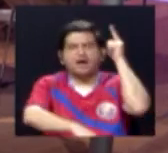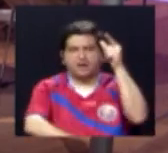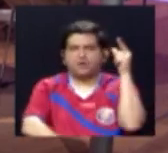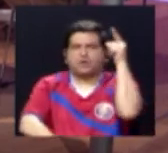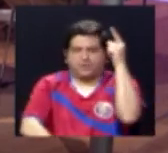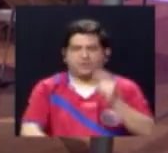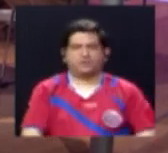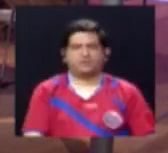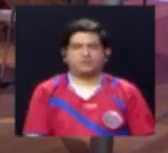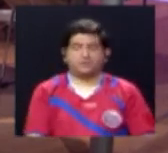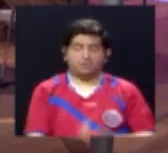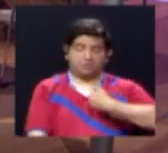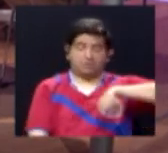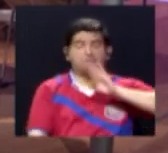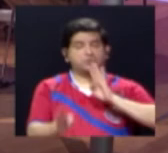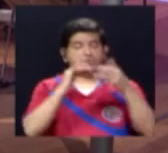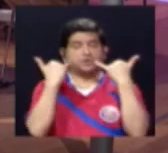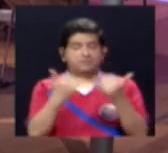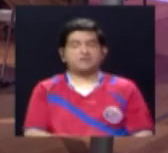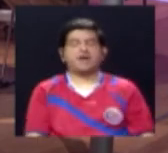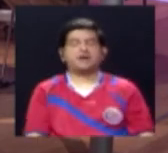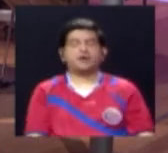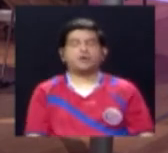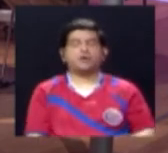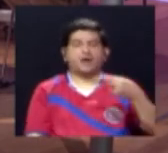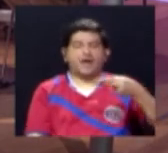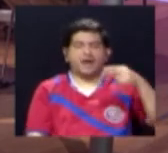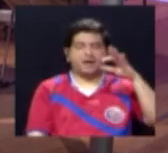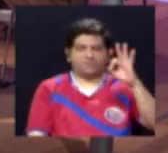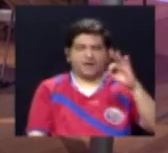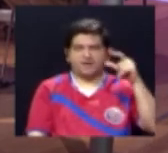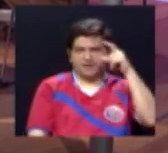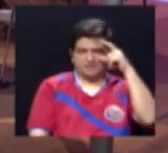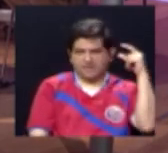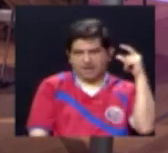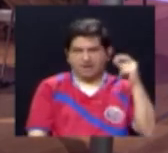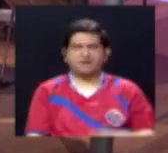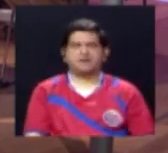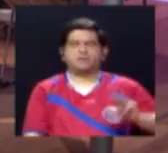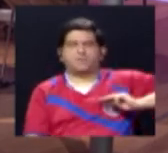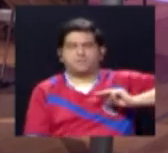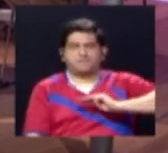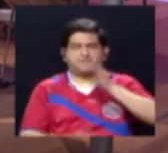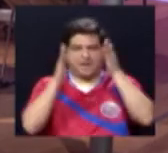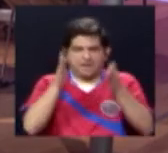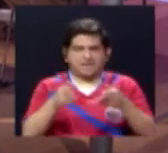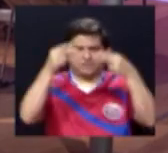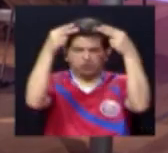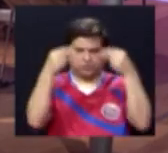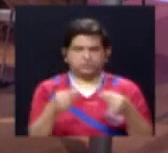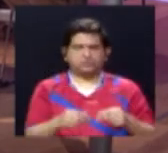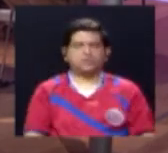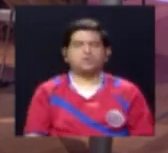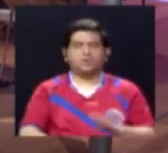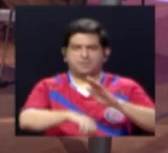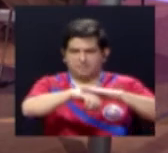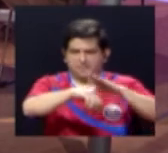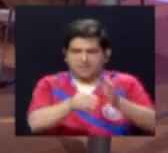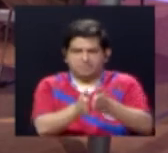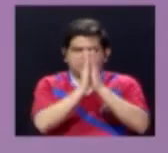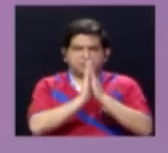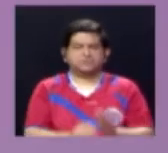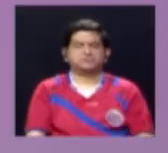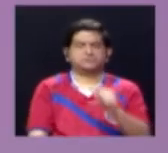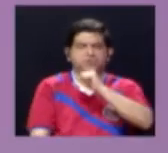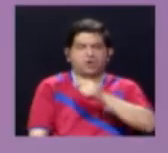alguna estamos hablando con don elio fallas que es el ministro de hacienda y pidiendo algunas autorizaciones a la